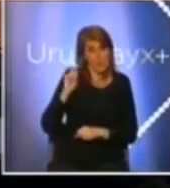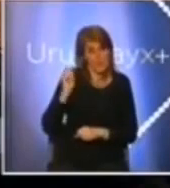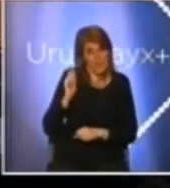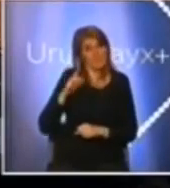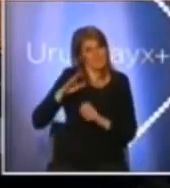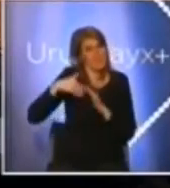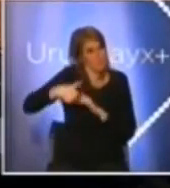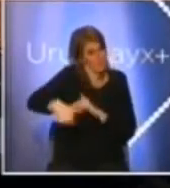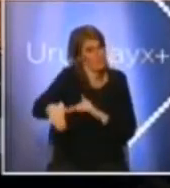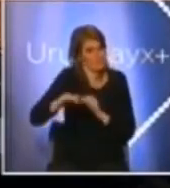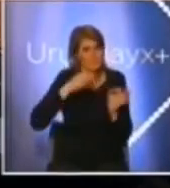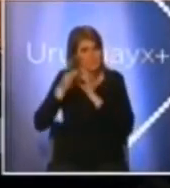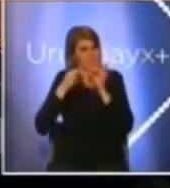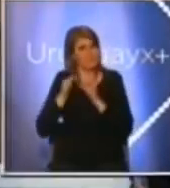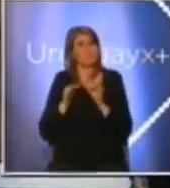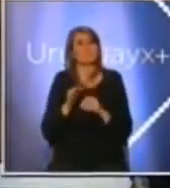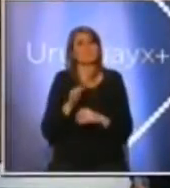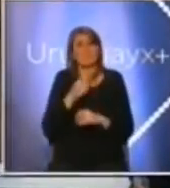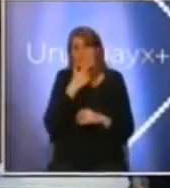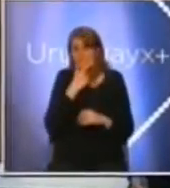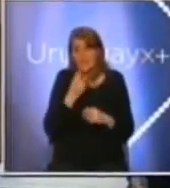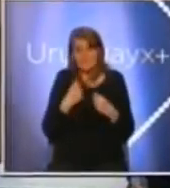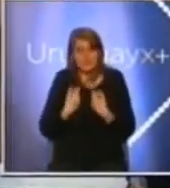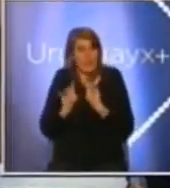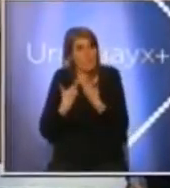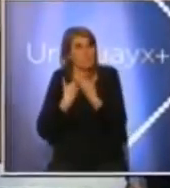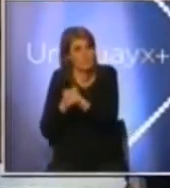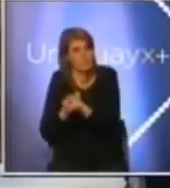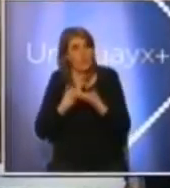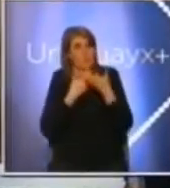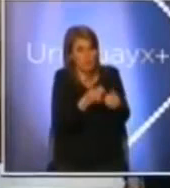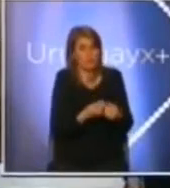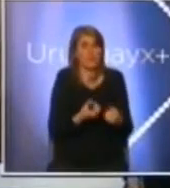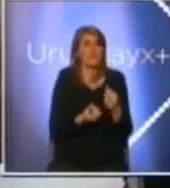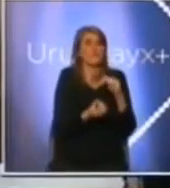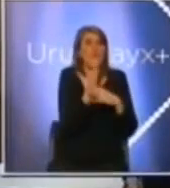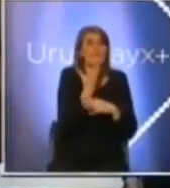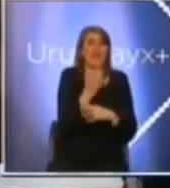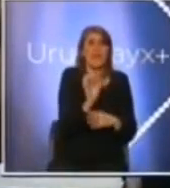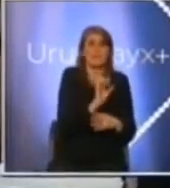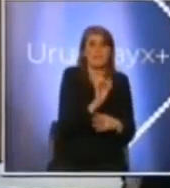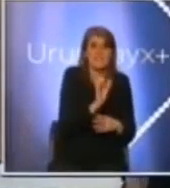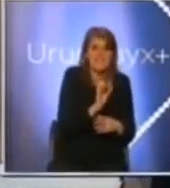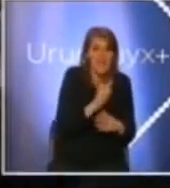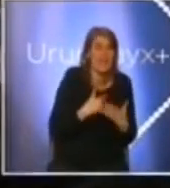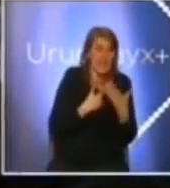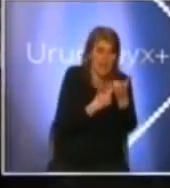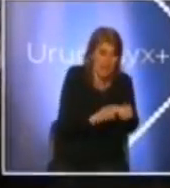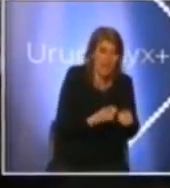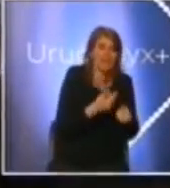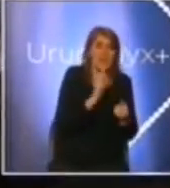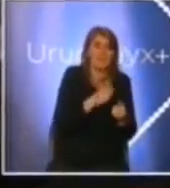más adelante. Facilitaremos el financiamiento de las nuevas empresas y el emprendimiento